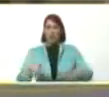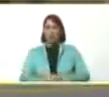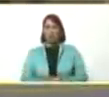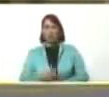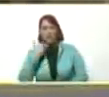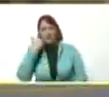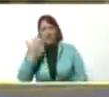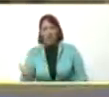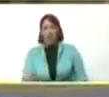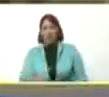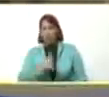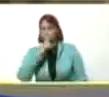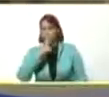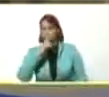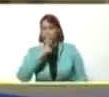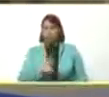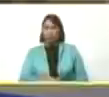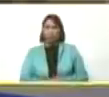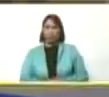fea, horrible.